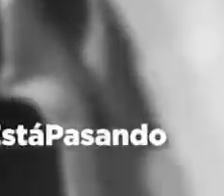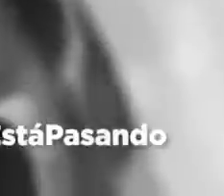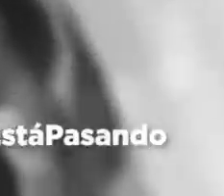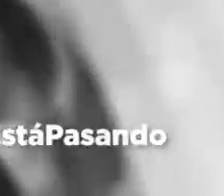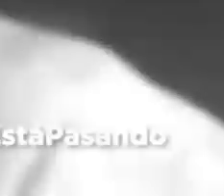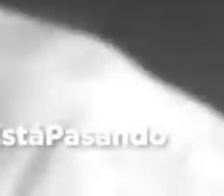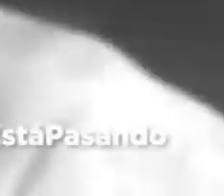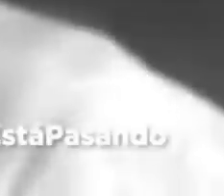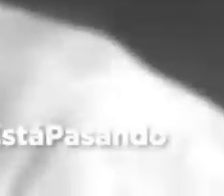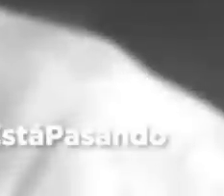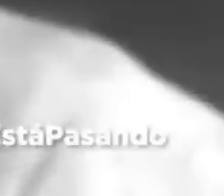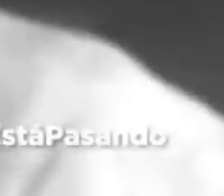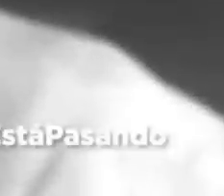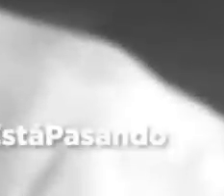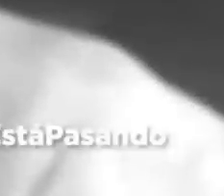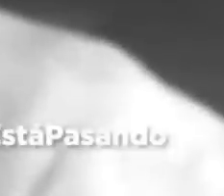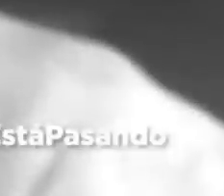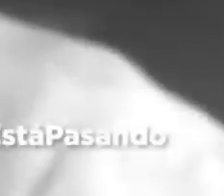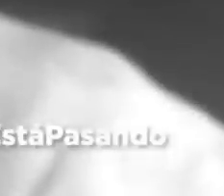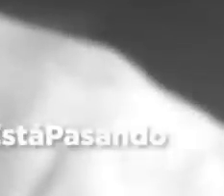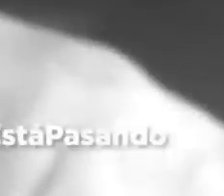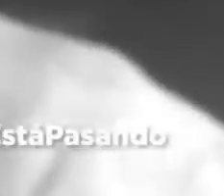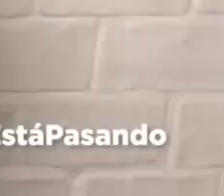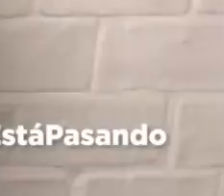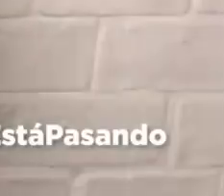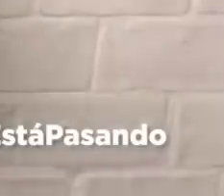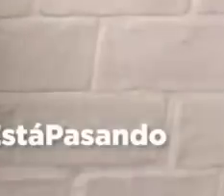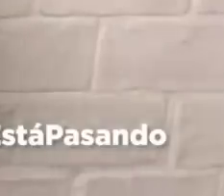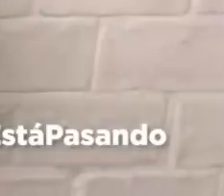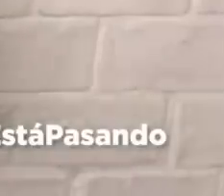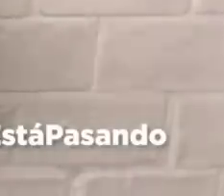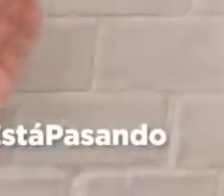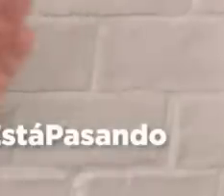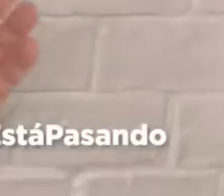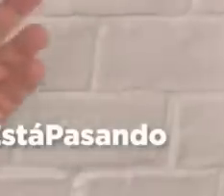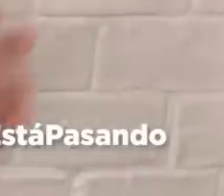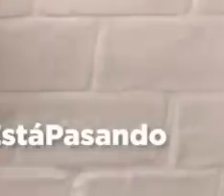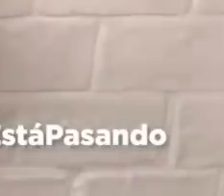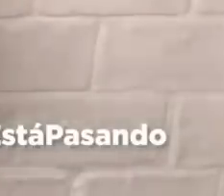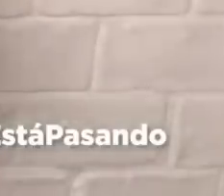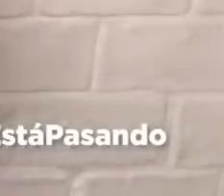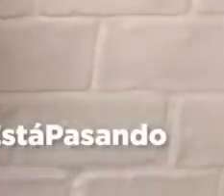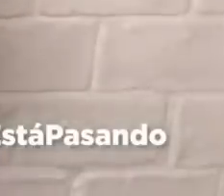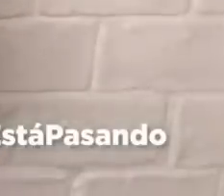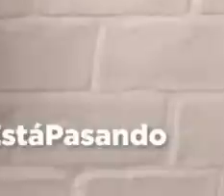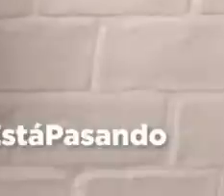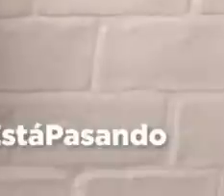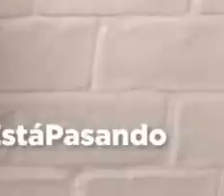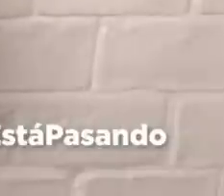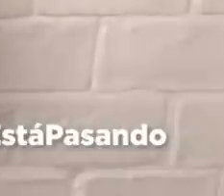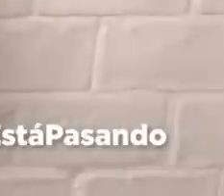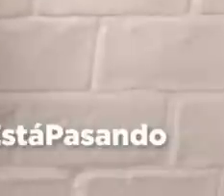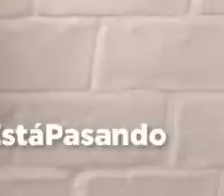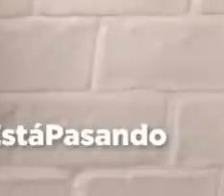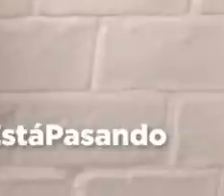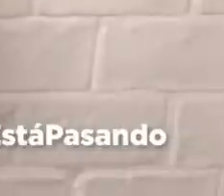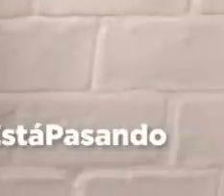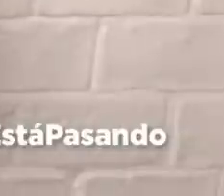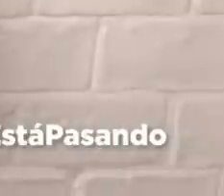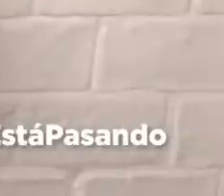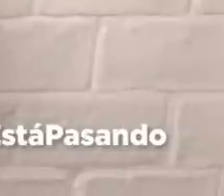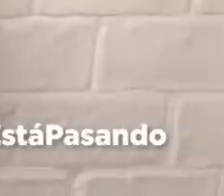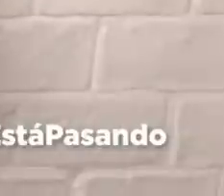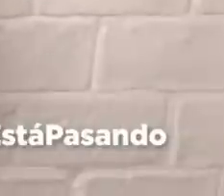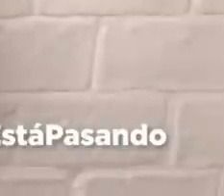lo mejor era que yo diera un paso al costado. Esto no solo es mentira, sino que es propio de un tipo que es un cara